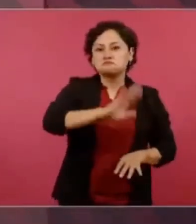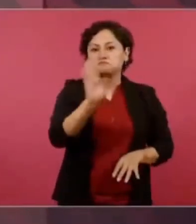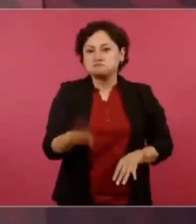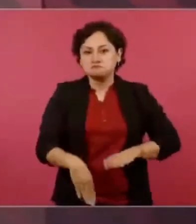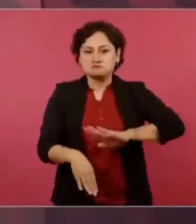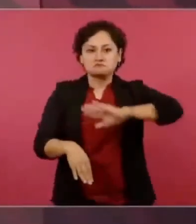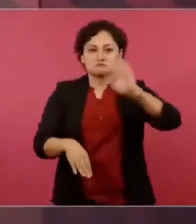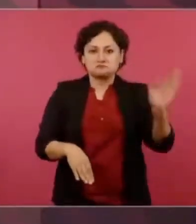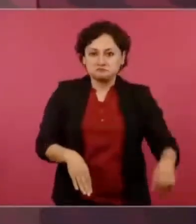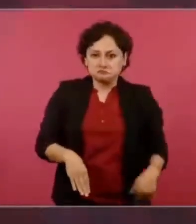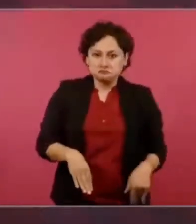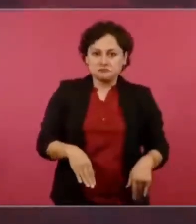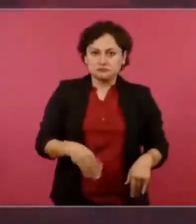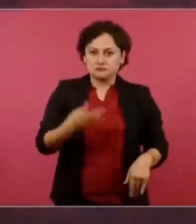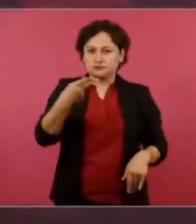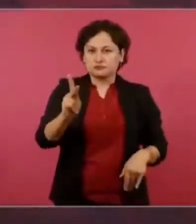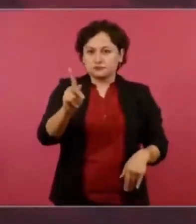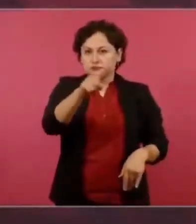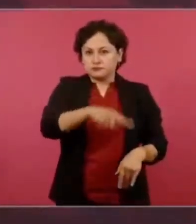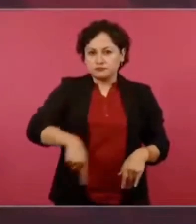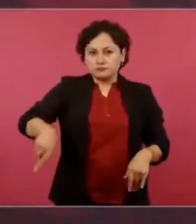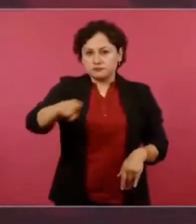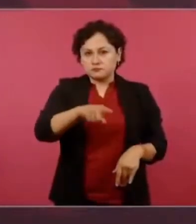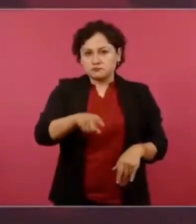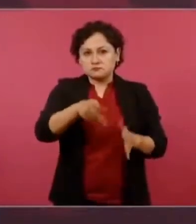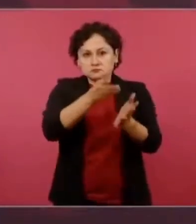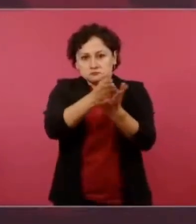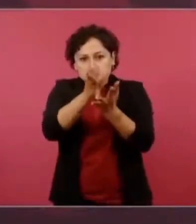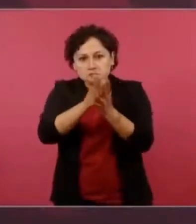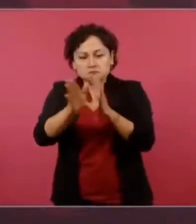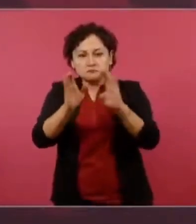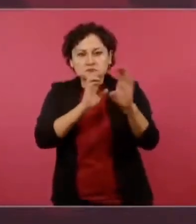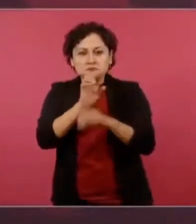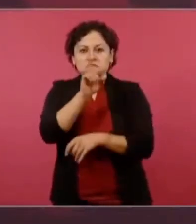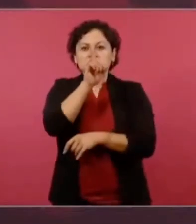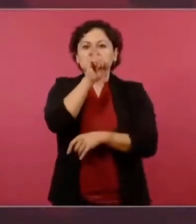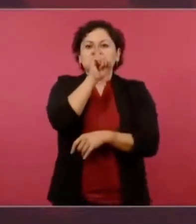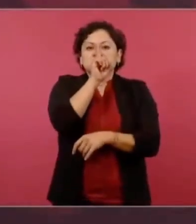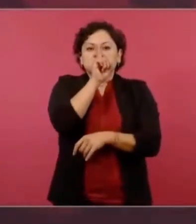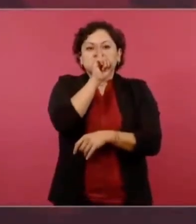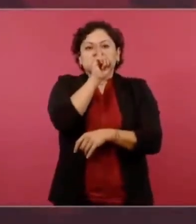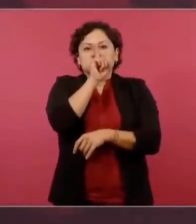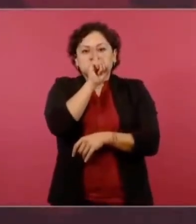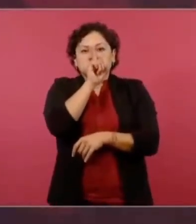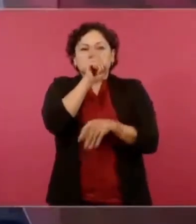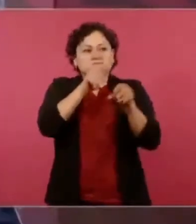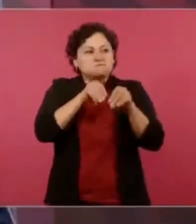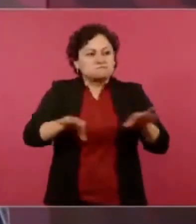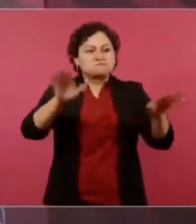silencio. Pero si nos vamos más atrás, y esto por los jóvenes,